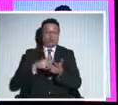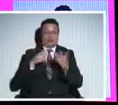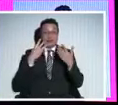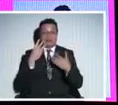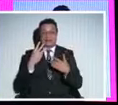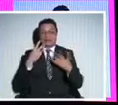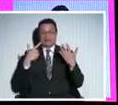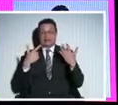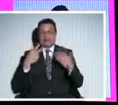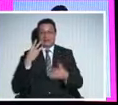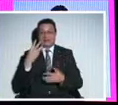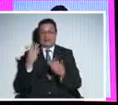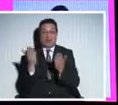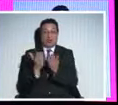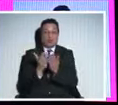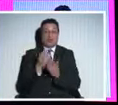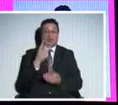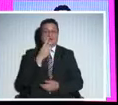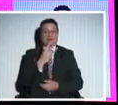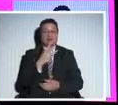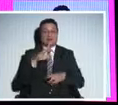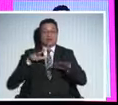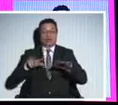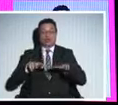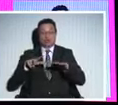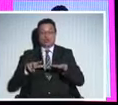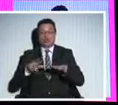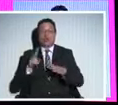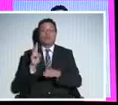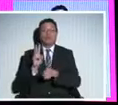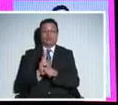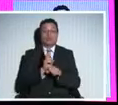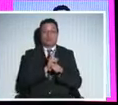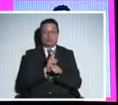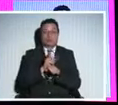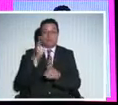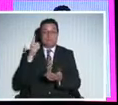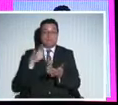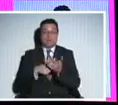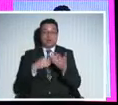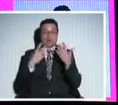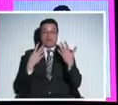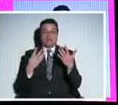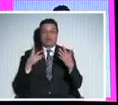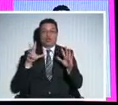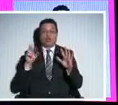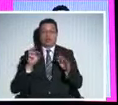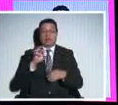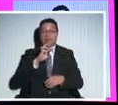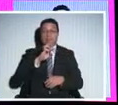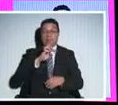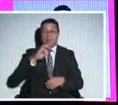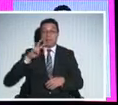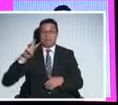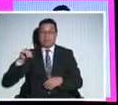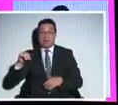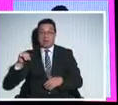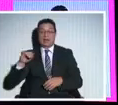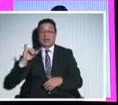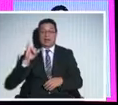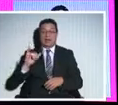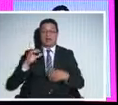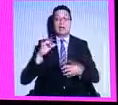8.373 estudiantes, 318 docentes, 1.980 padres, madres y